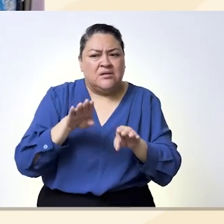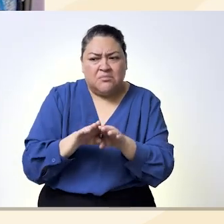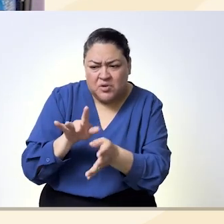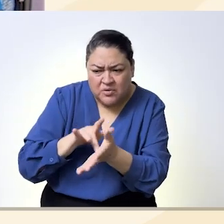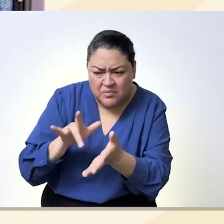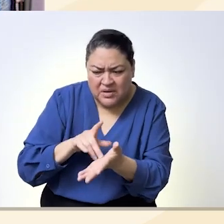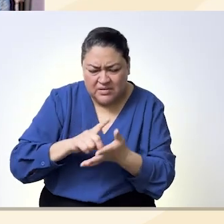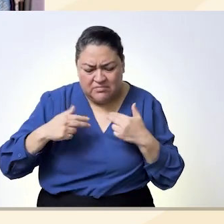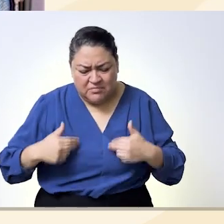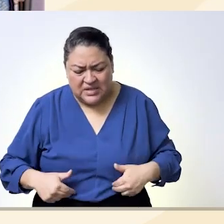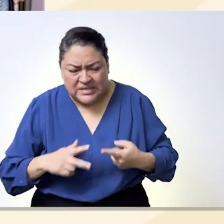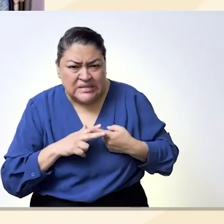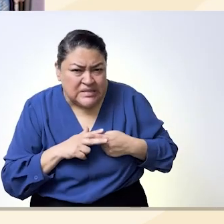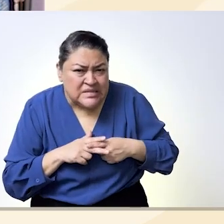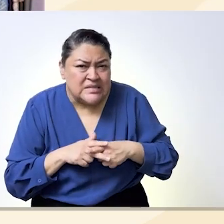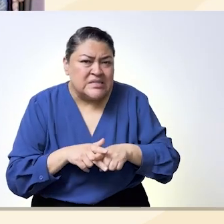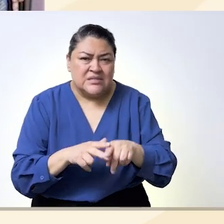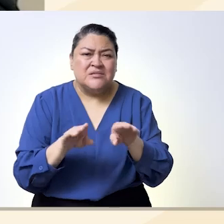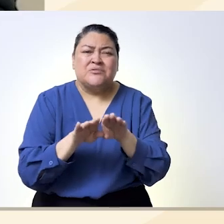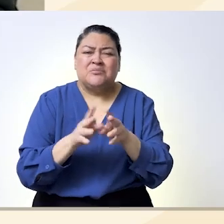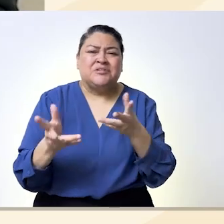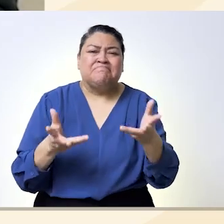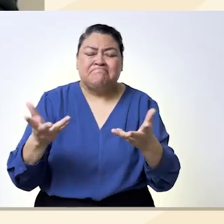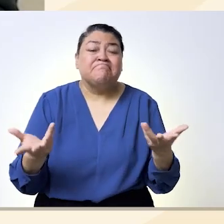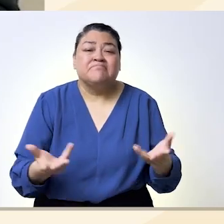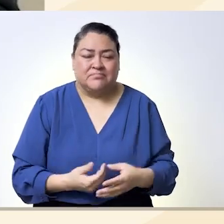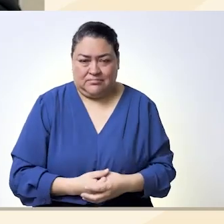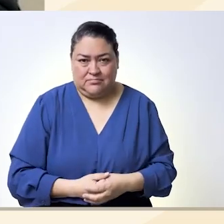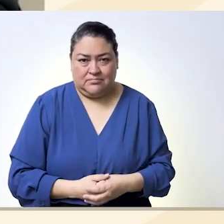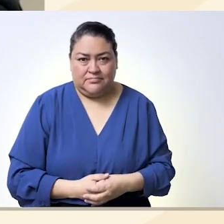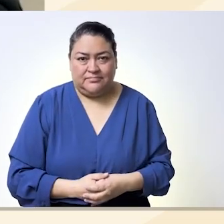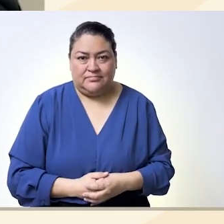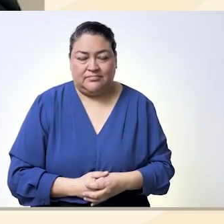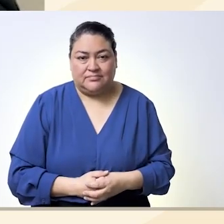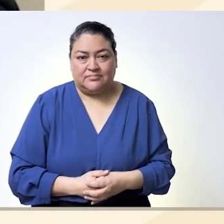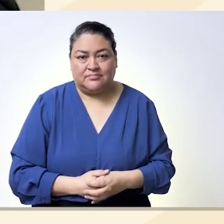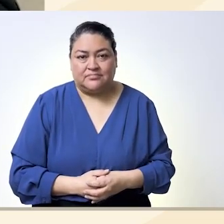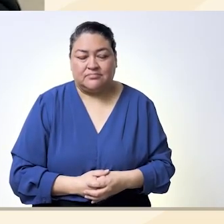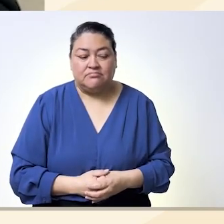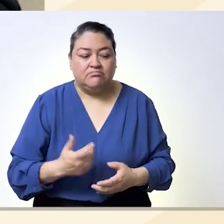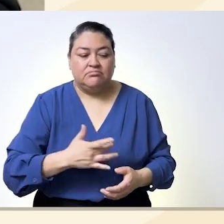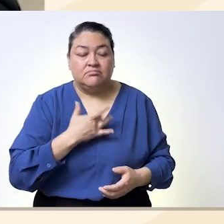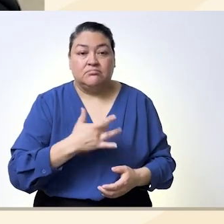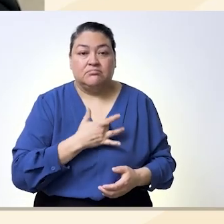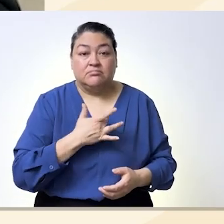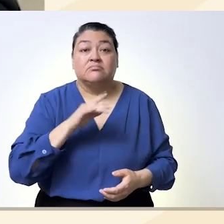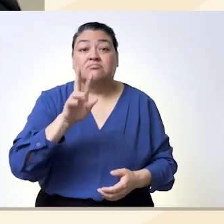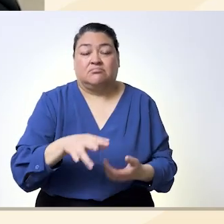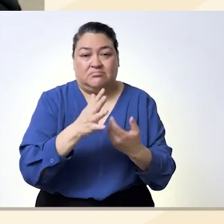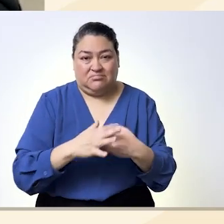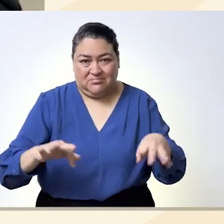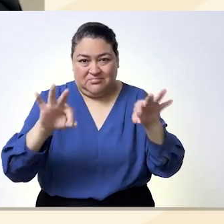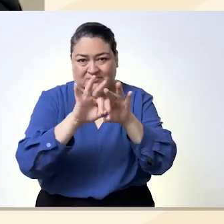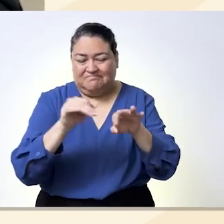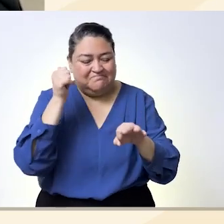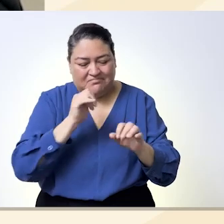cuentan con los insumos? Yo creo que sí es importante que se acerquen a la comunidad neurodivergente para